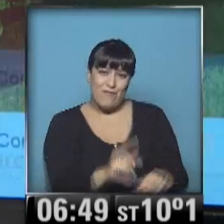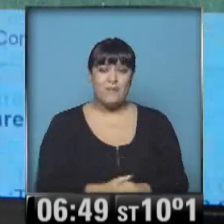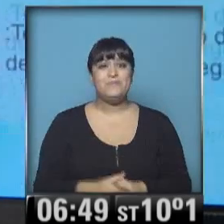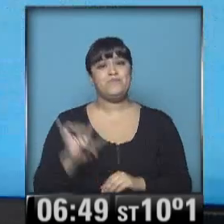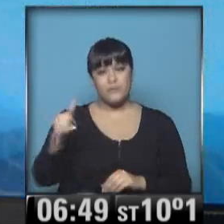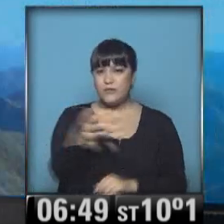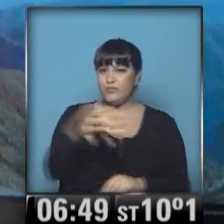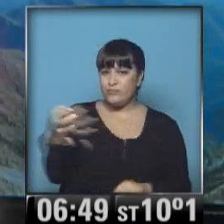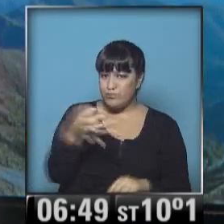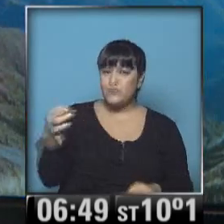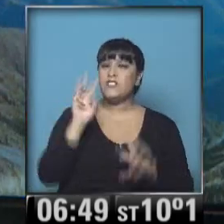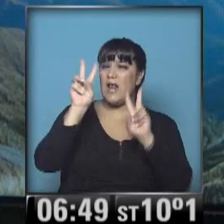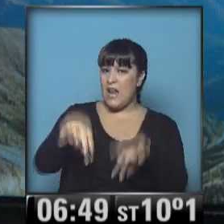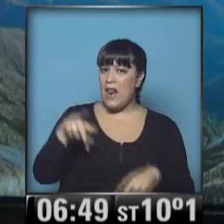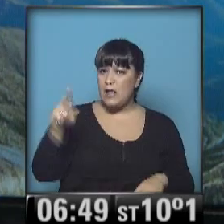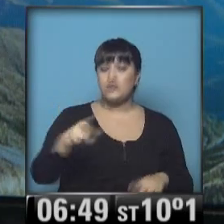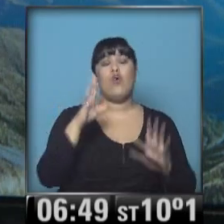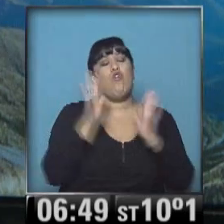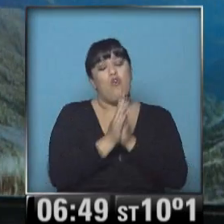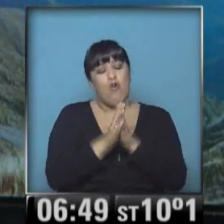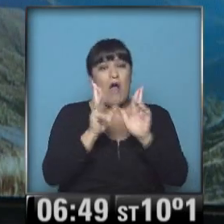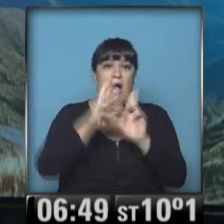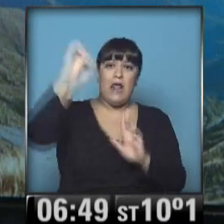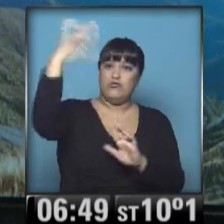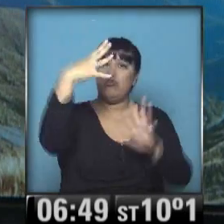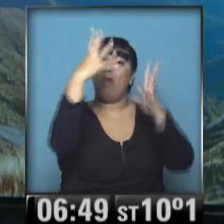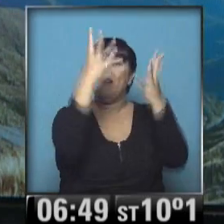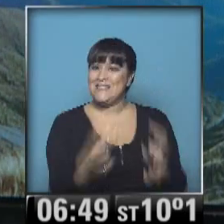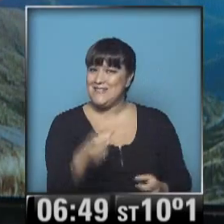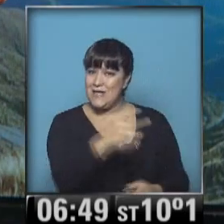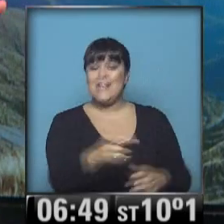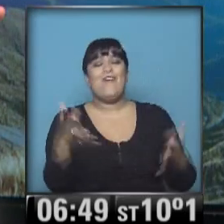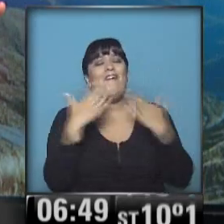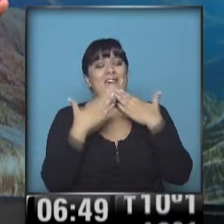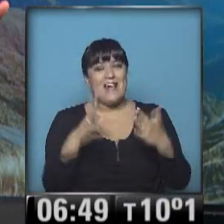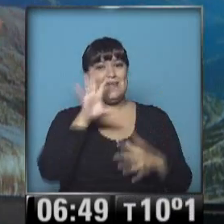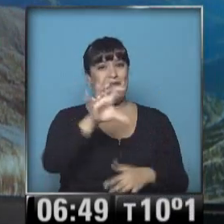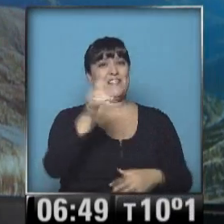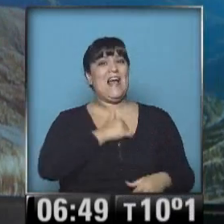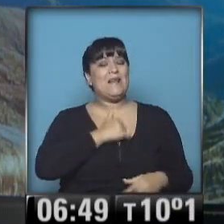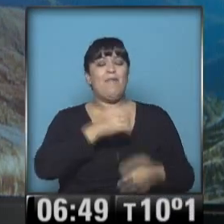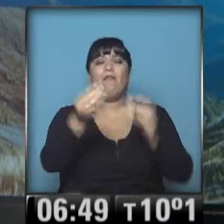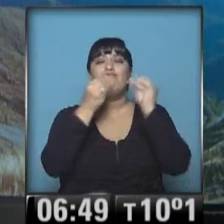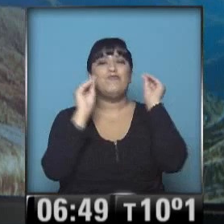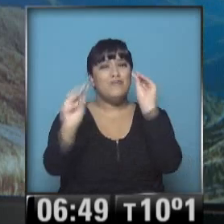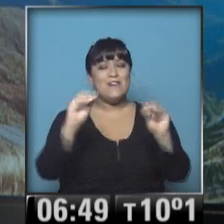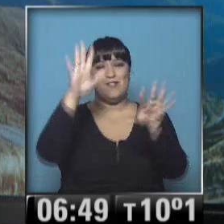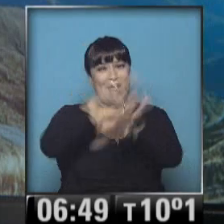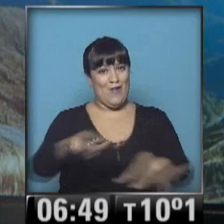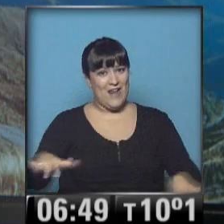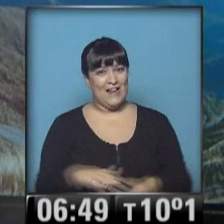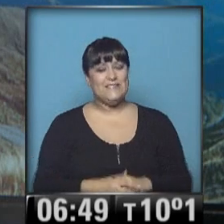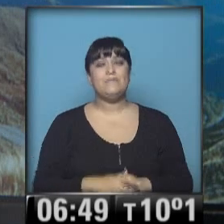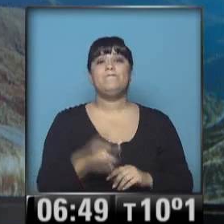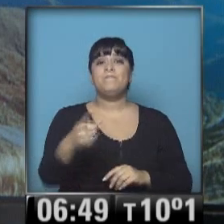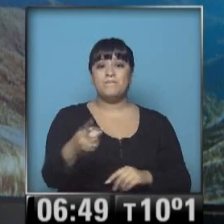tenés muchísima razón. Que el sol ayude y gracias, sí. Catamarqueña hermosa. Besazos a esos hijos, A quien